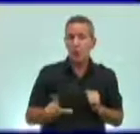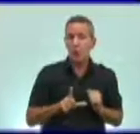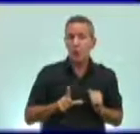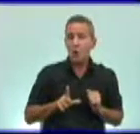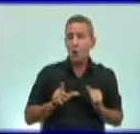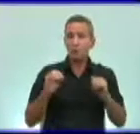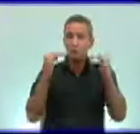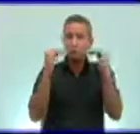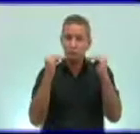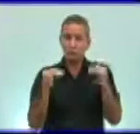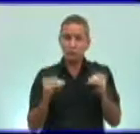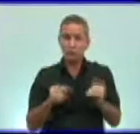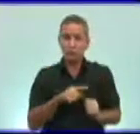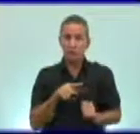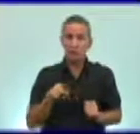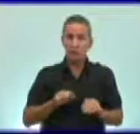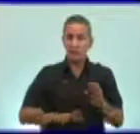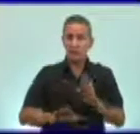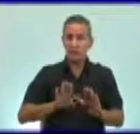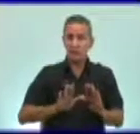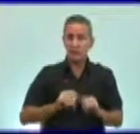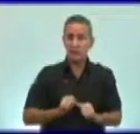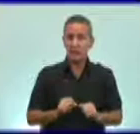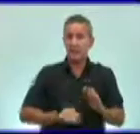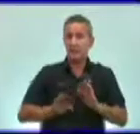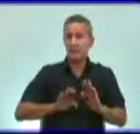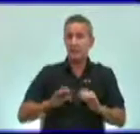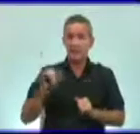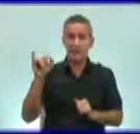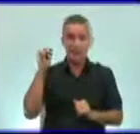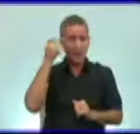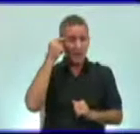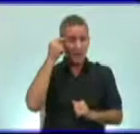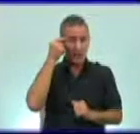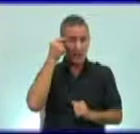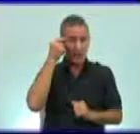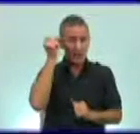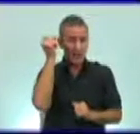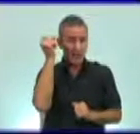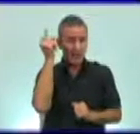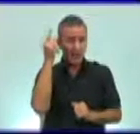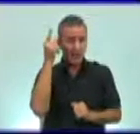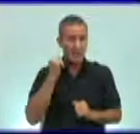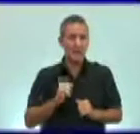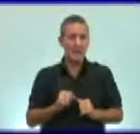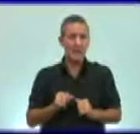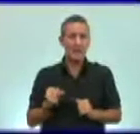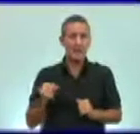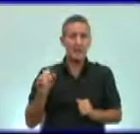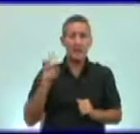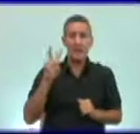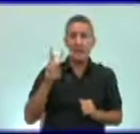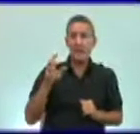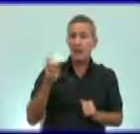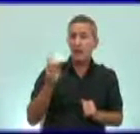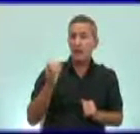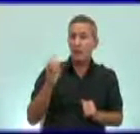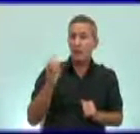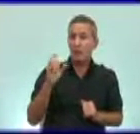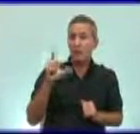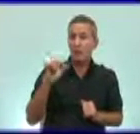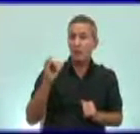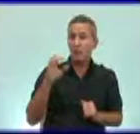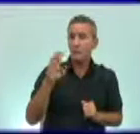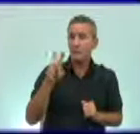por eso usted, defendiendo las ideas bolivarianas, puede ser reaccionario, porque la OEA es una expresión de la